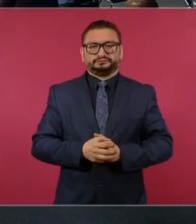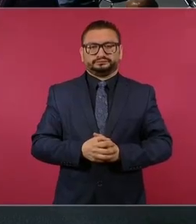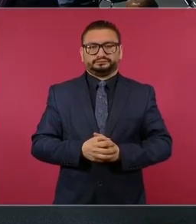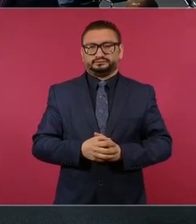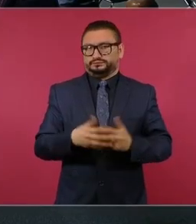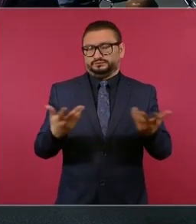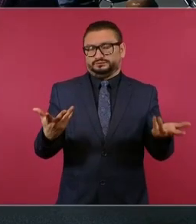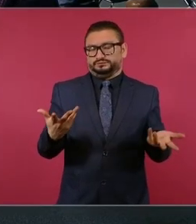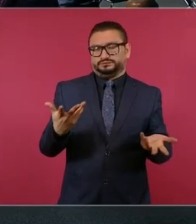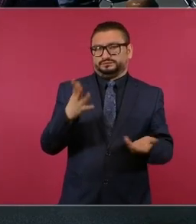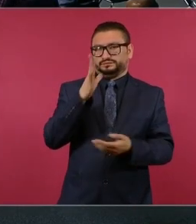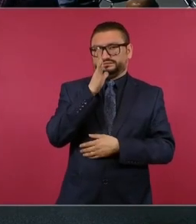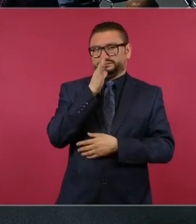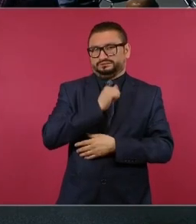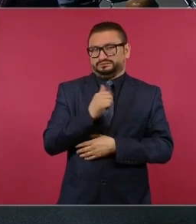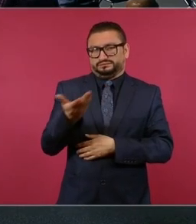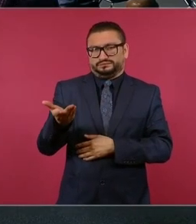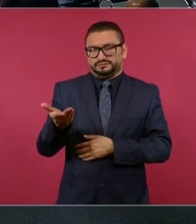Entonces, no se puede